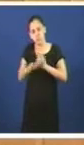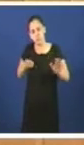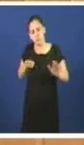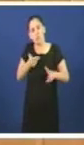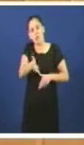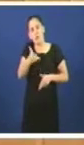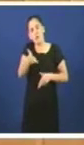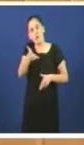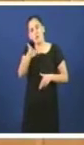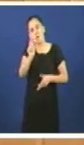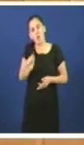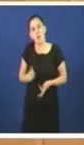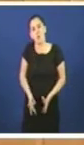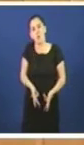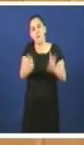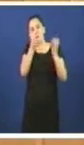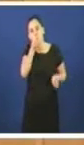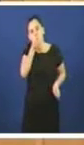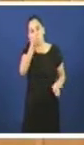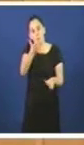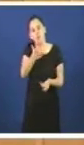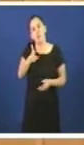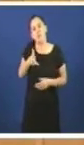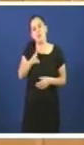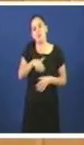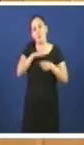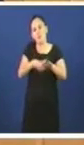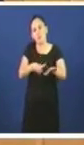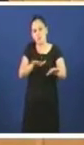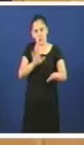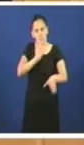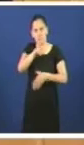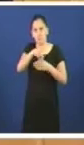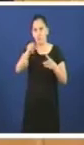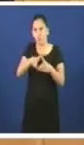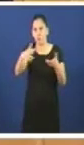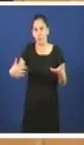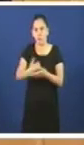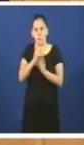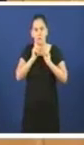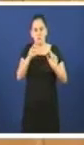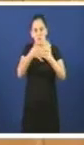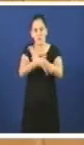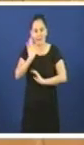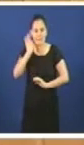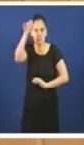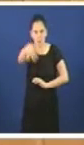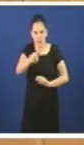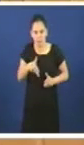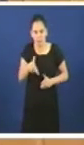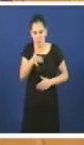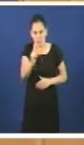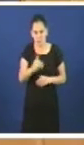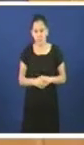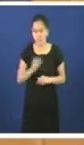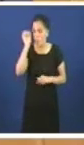y o dereito de manifestación inherente a cualquier sociedad que se denomine democrática tíos y señoras y